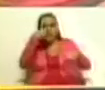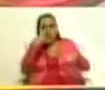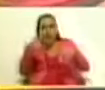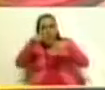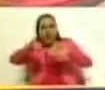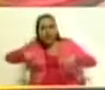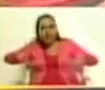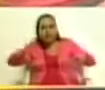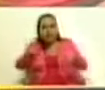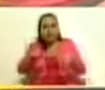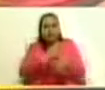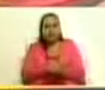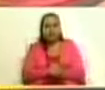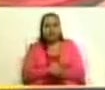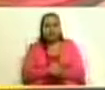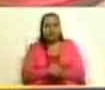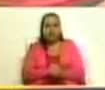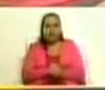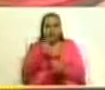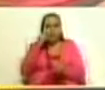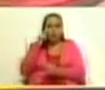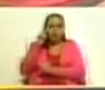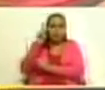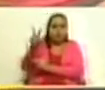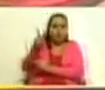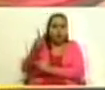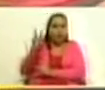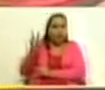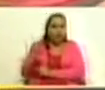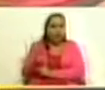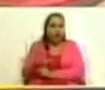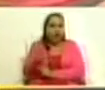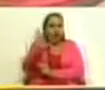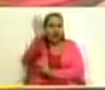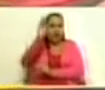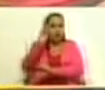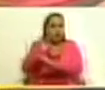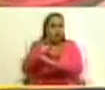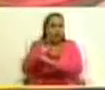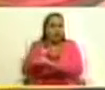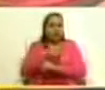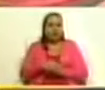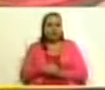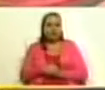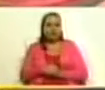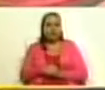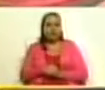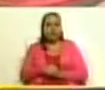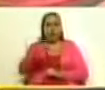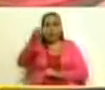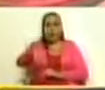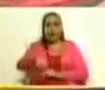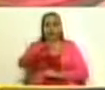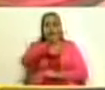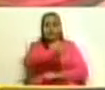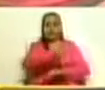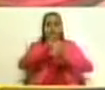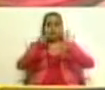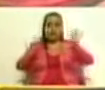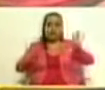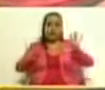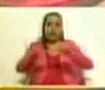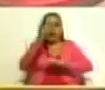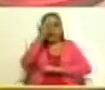espacio, con el Guarayra Repano cuidándonos las espaldas. Hoy, 27 de febrero,